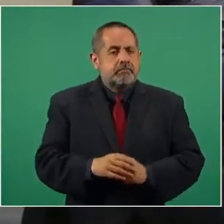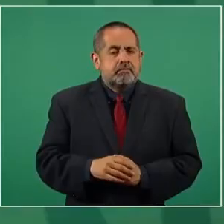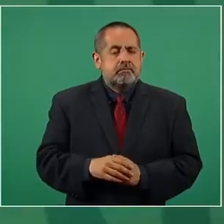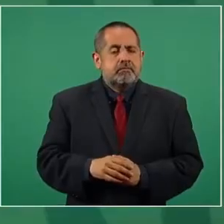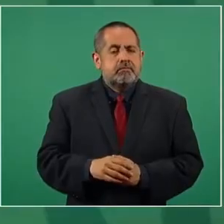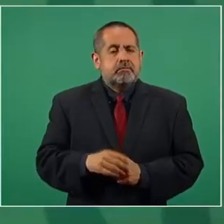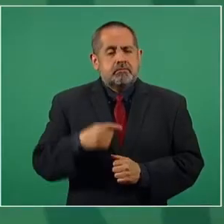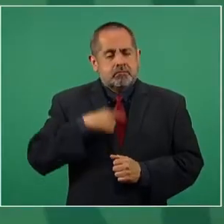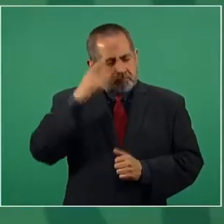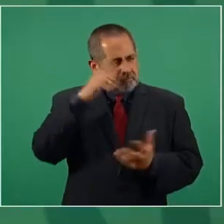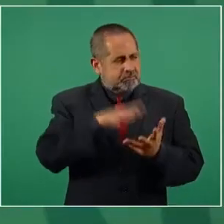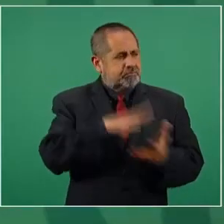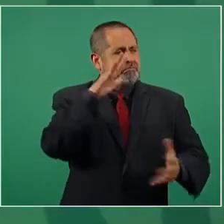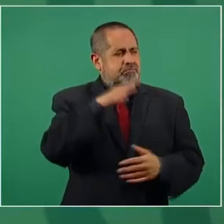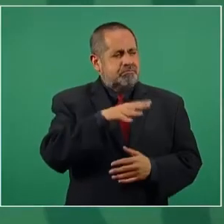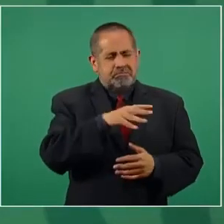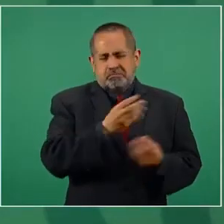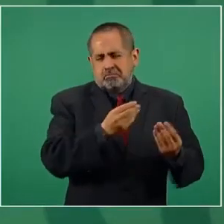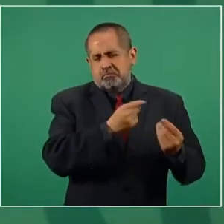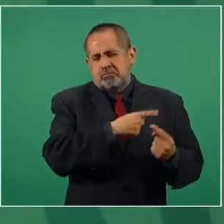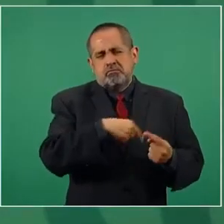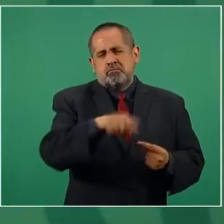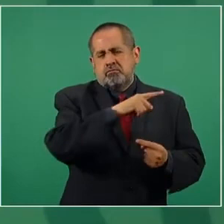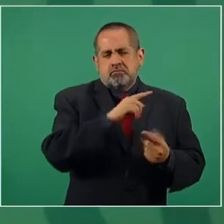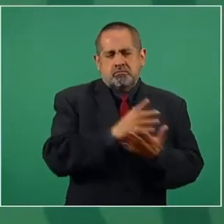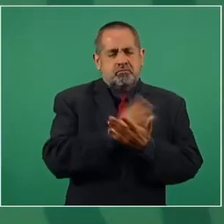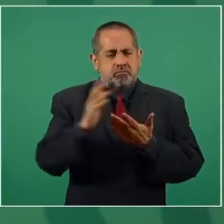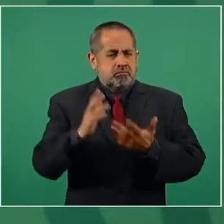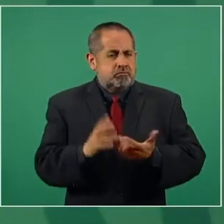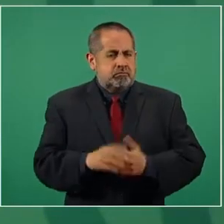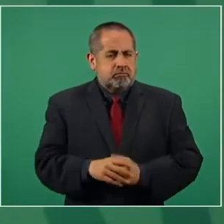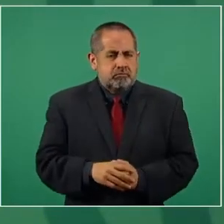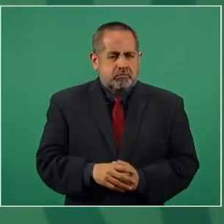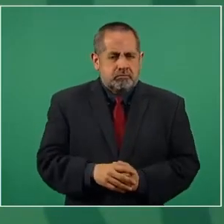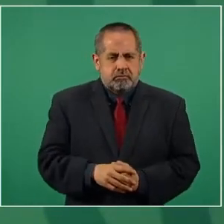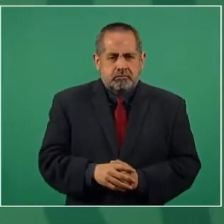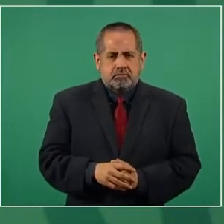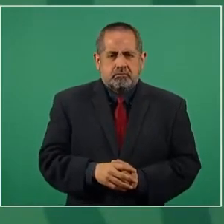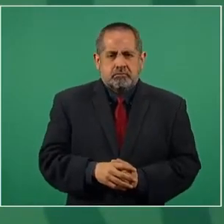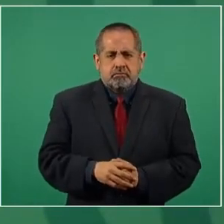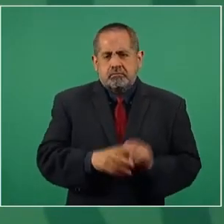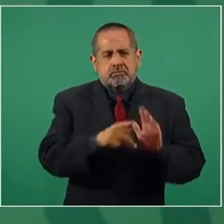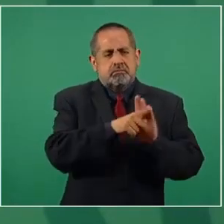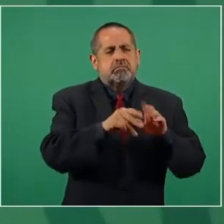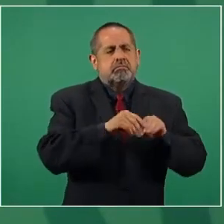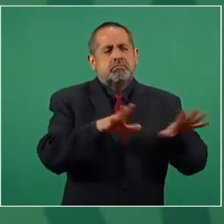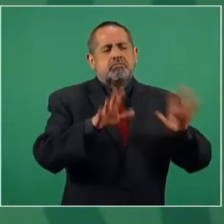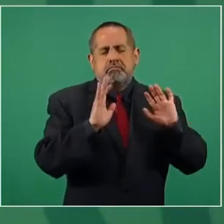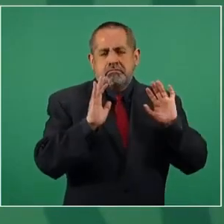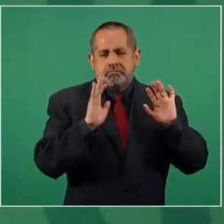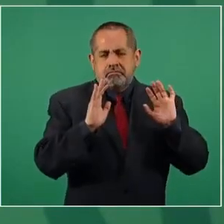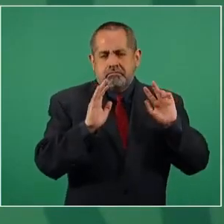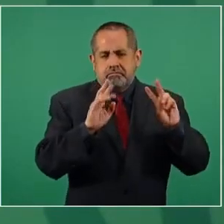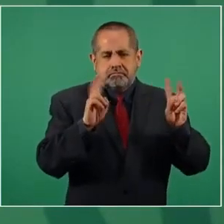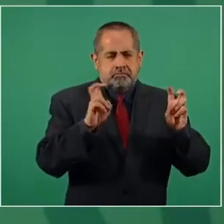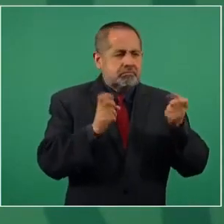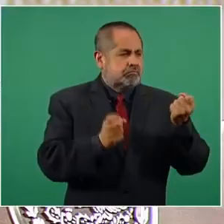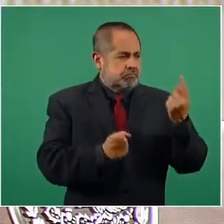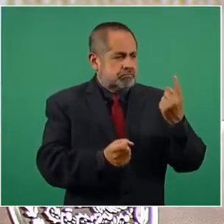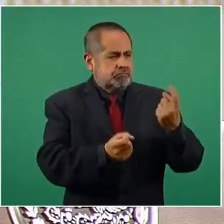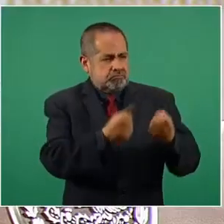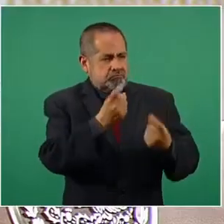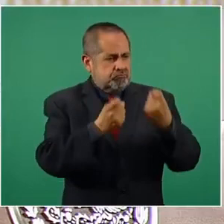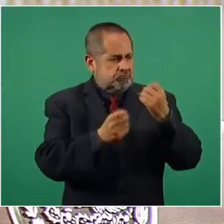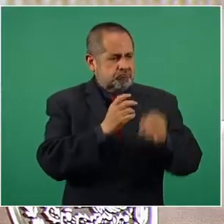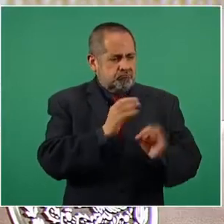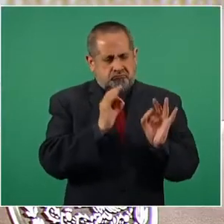Diría que en general, okay. O sea, la prensa, ¿no? Con honrosas